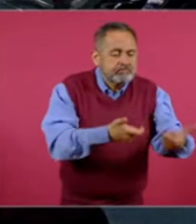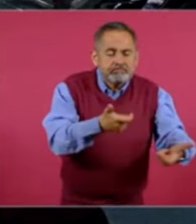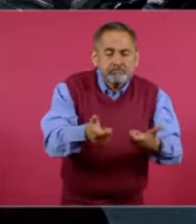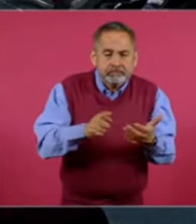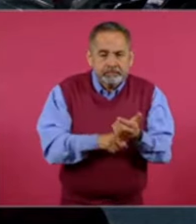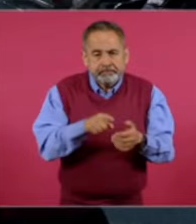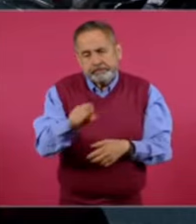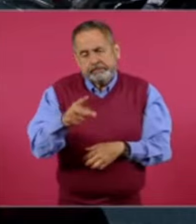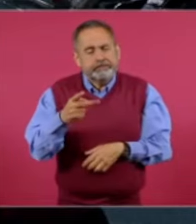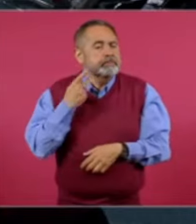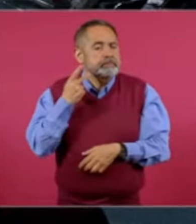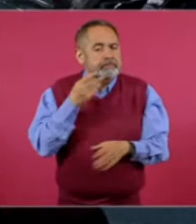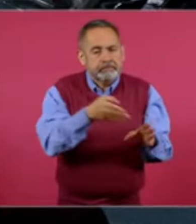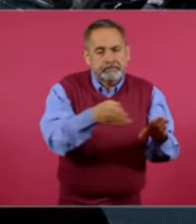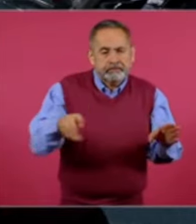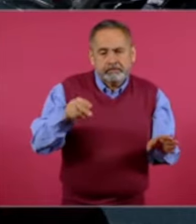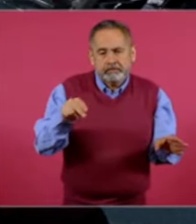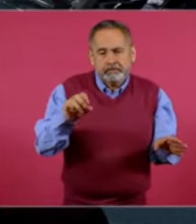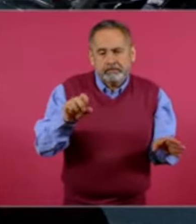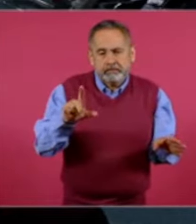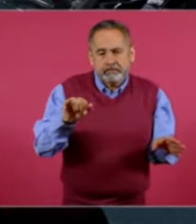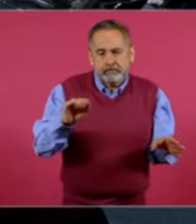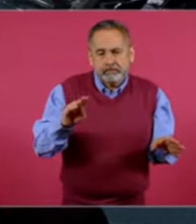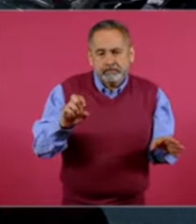la política neoliberal,